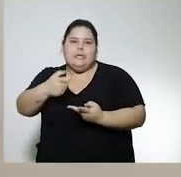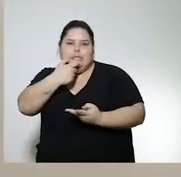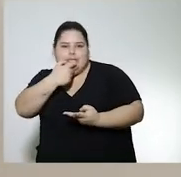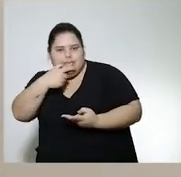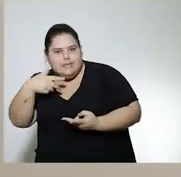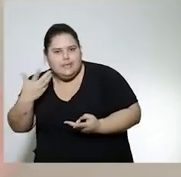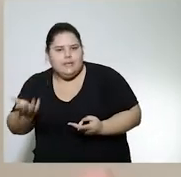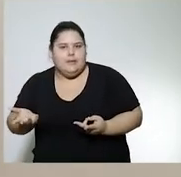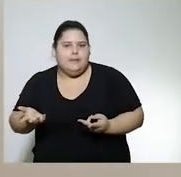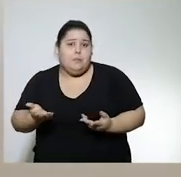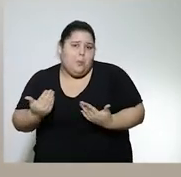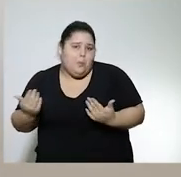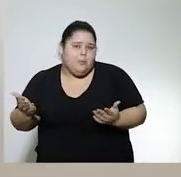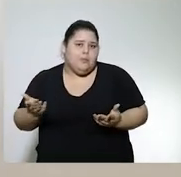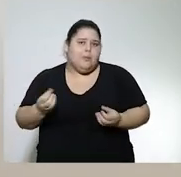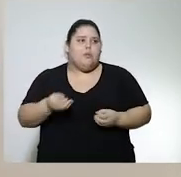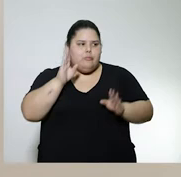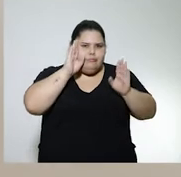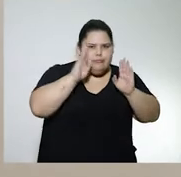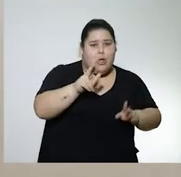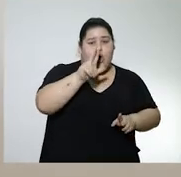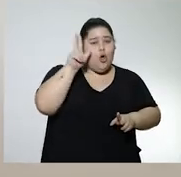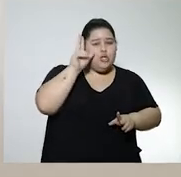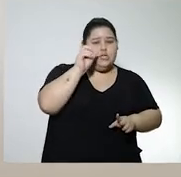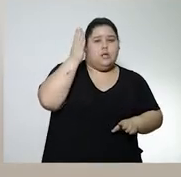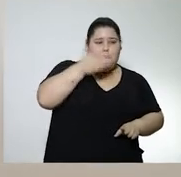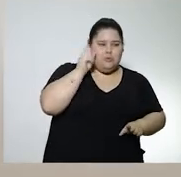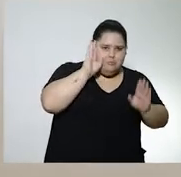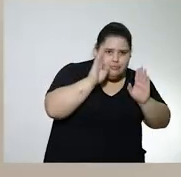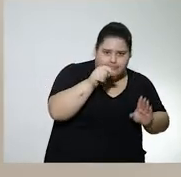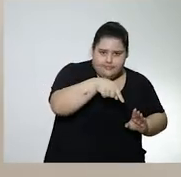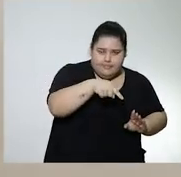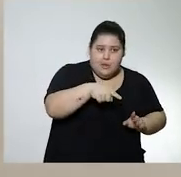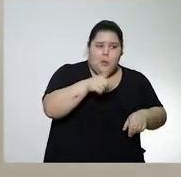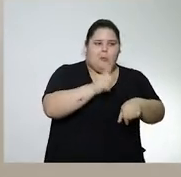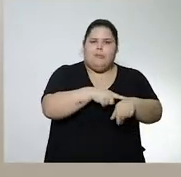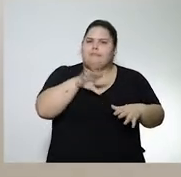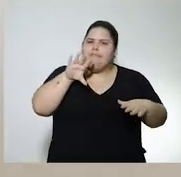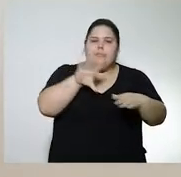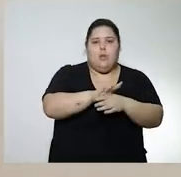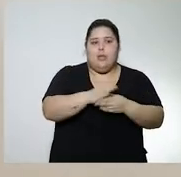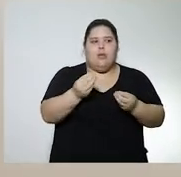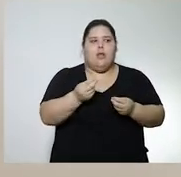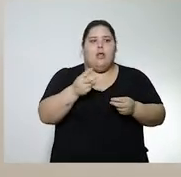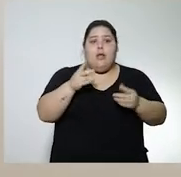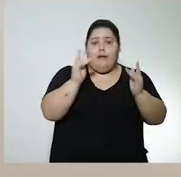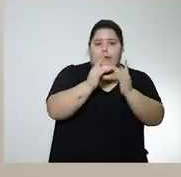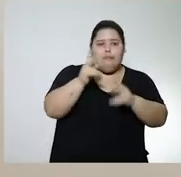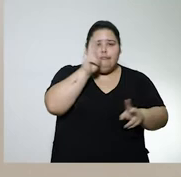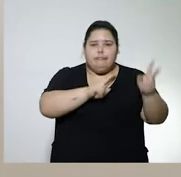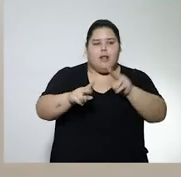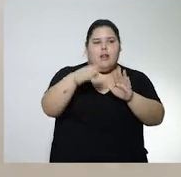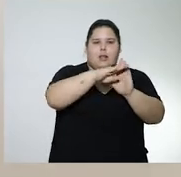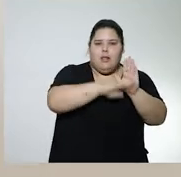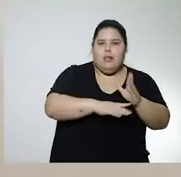galletita. Pero entonces hablemos del 80%. Es el momento ideal para buscar en internet recetas que